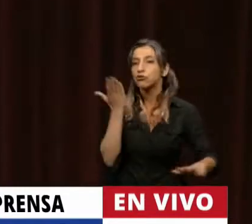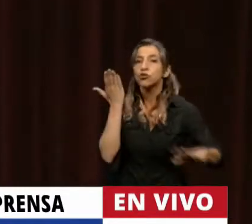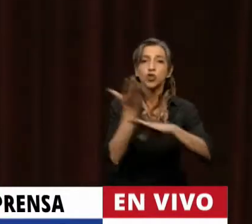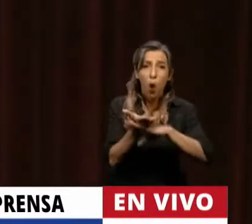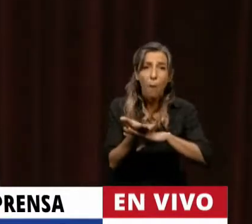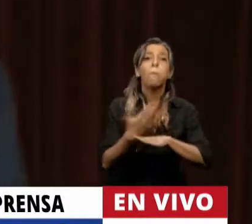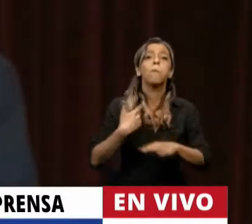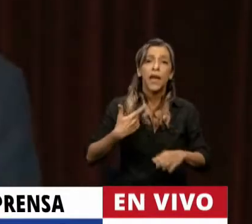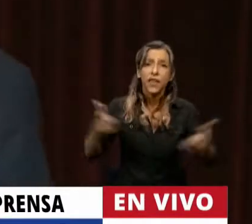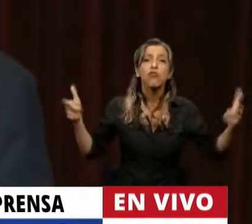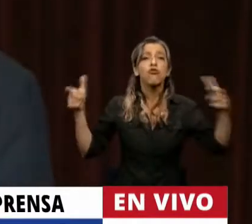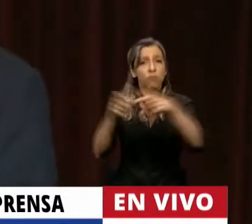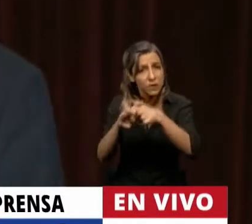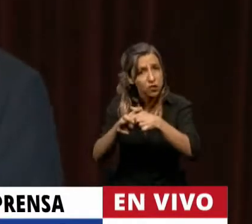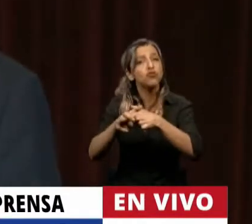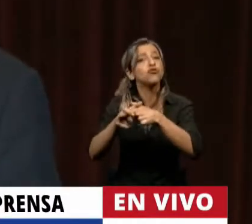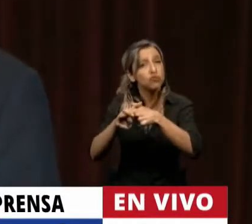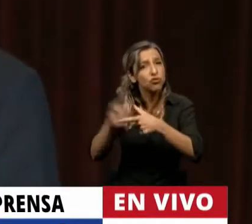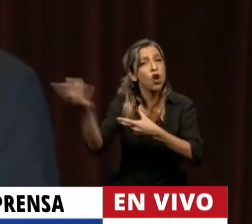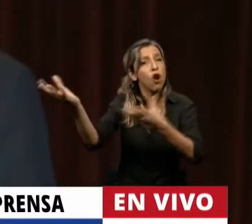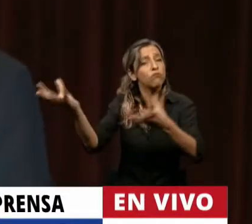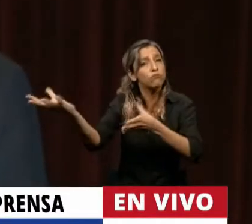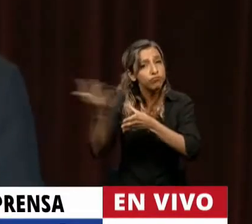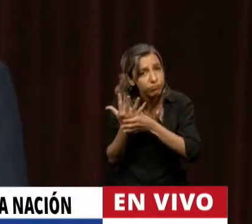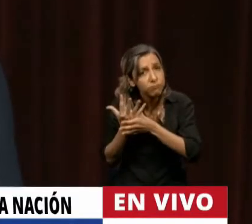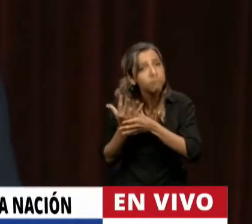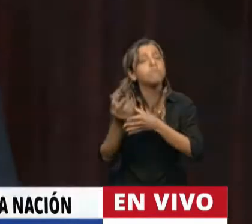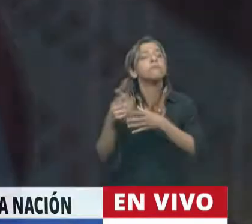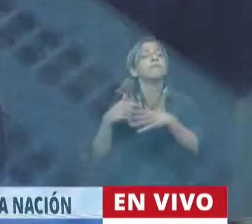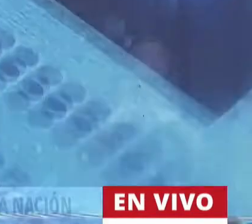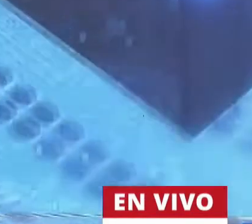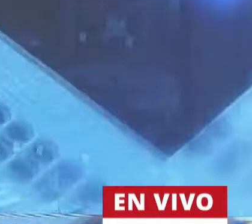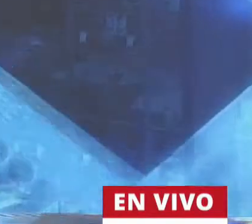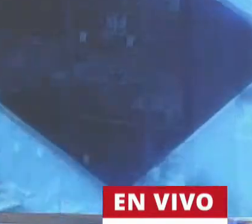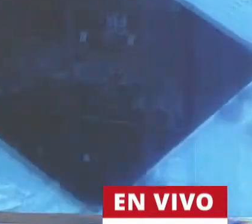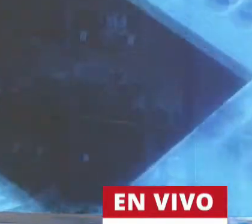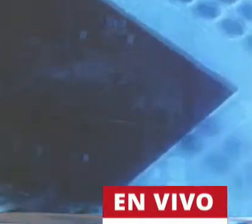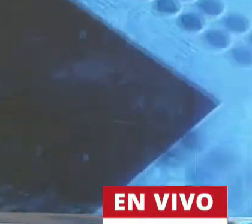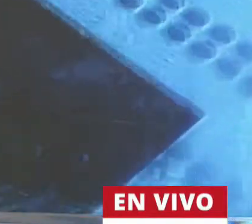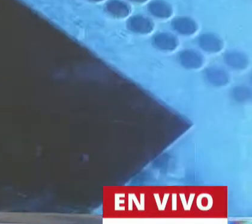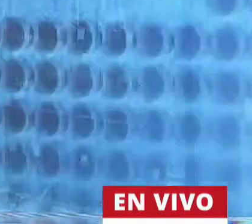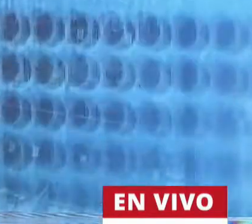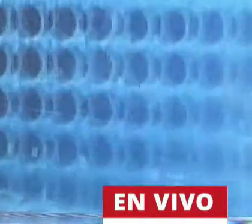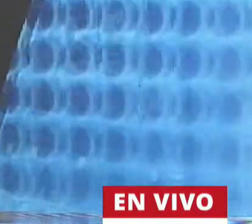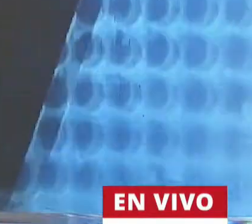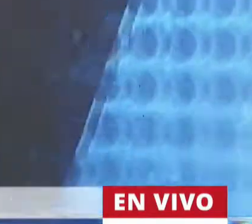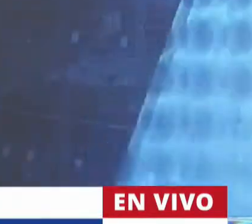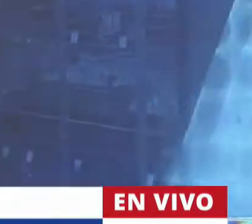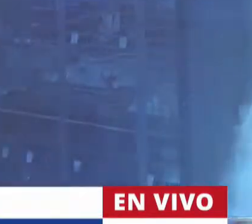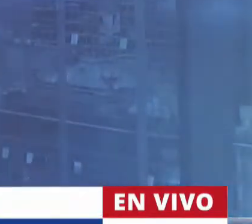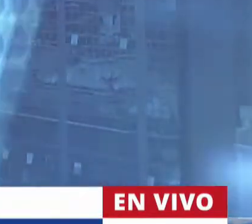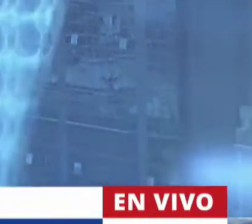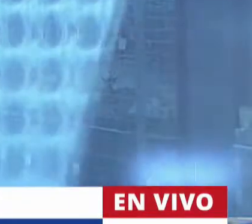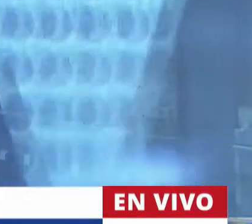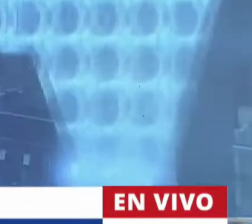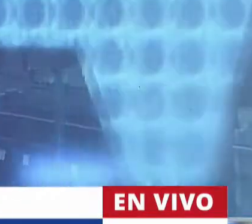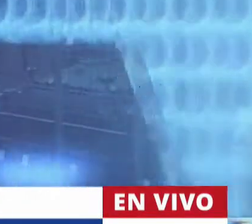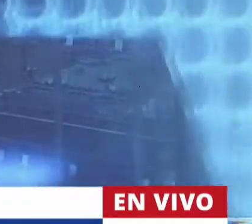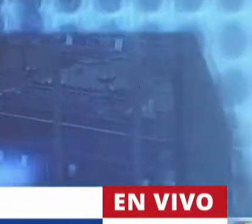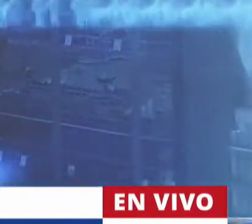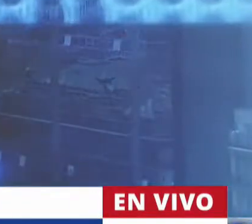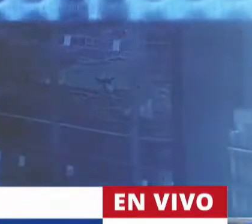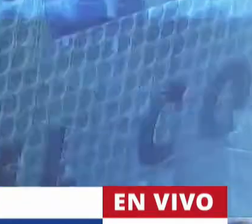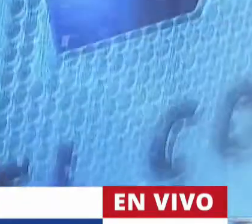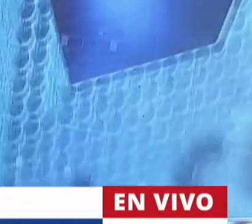la comisión y vamos a ser ejemplificadores con la sanción después de esta conferencia de prensa siguió la